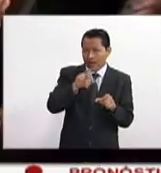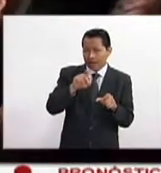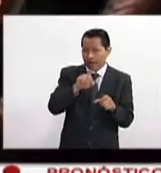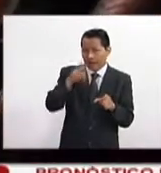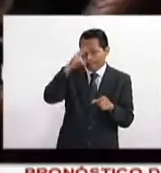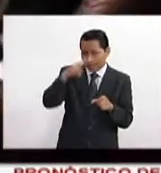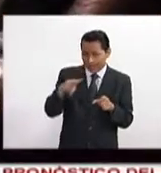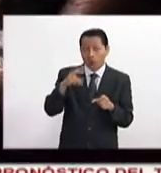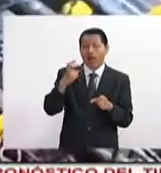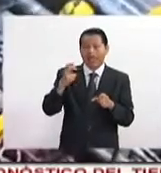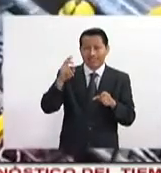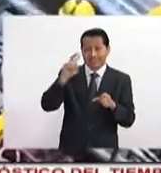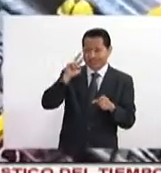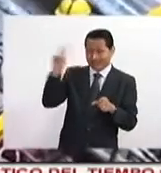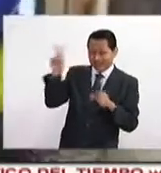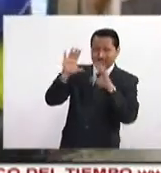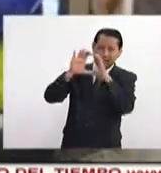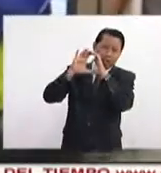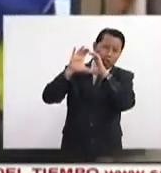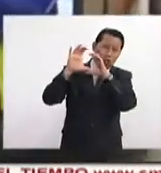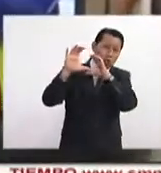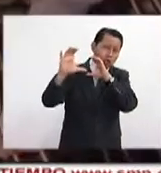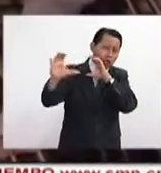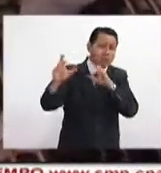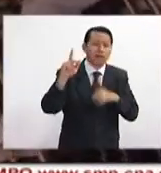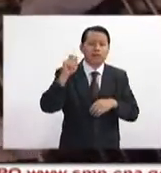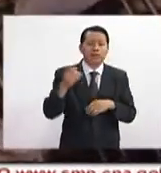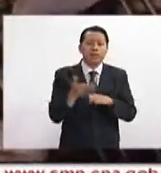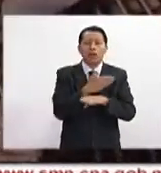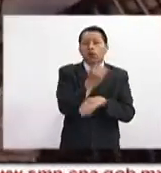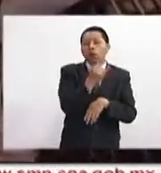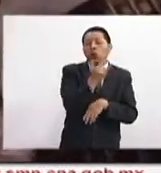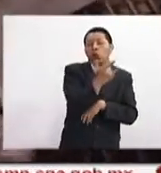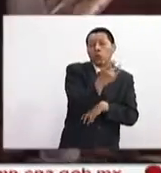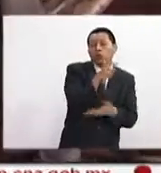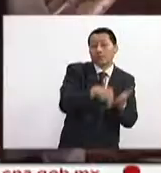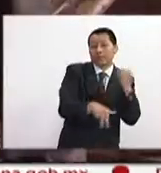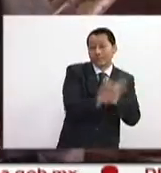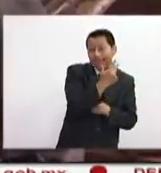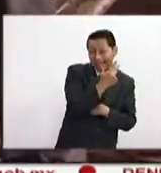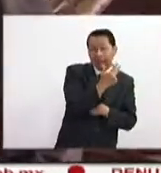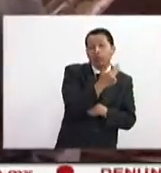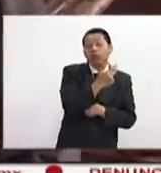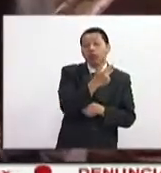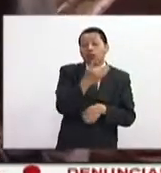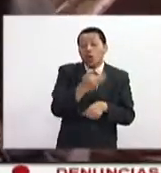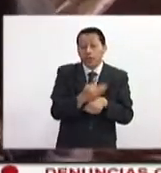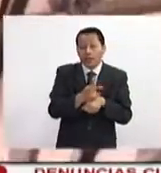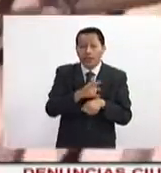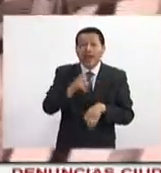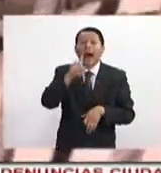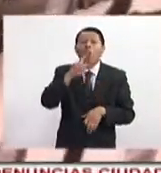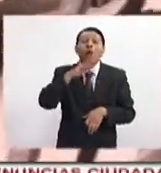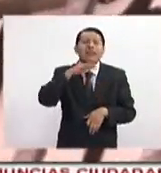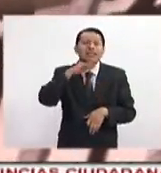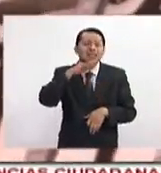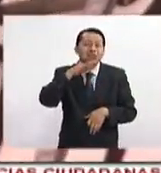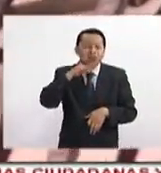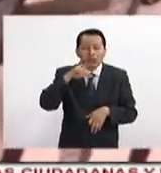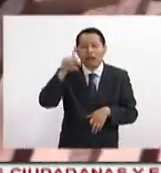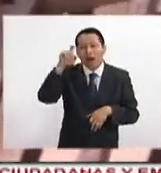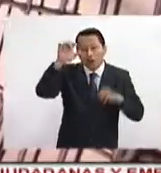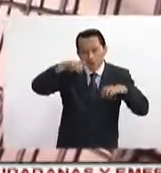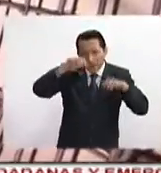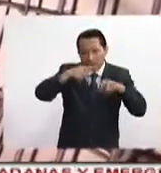Este túnel emisor Oriente se encuentra en operación ya desde junio del 2013 y en breve desalojará las aguas negras y pluviales del